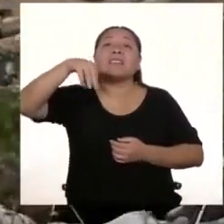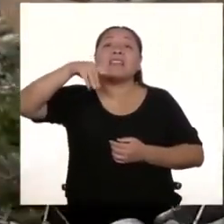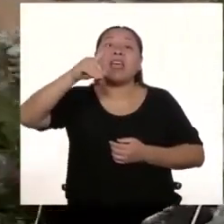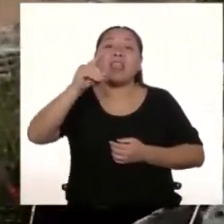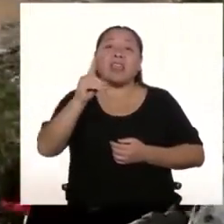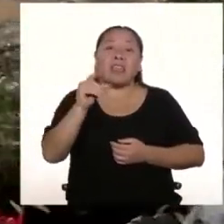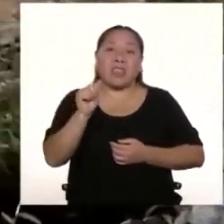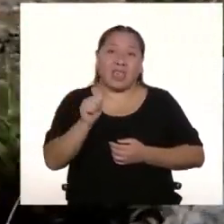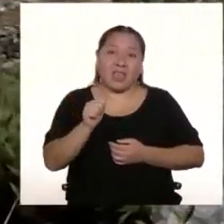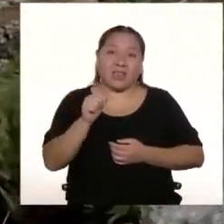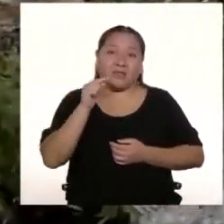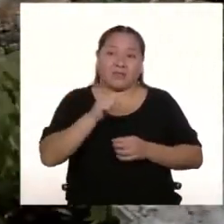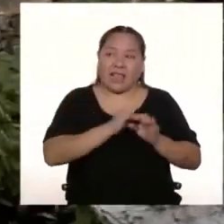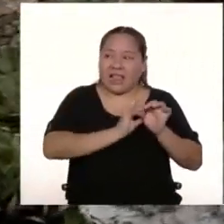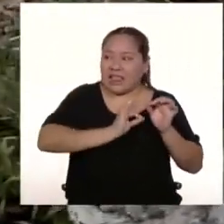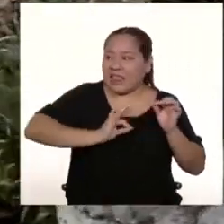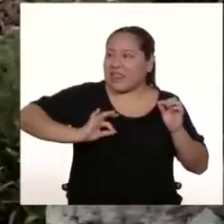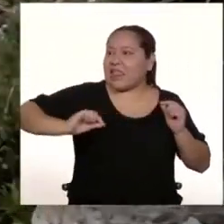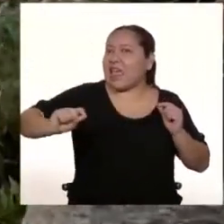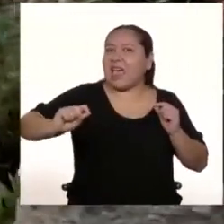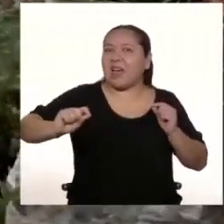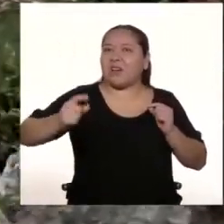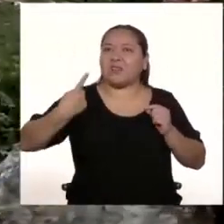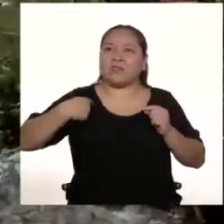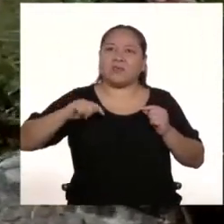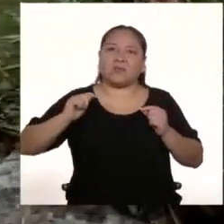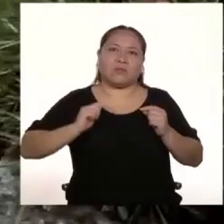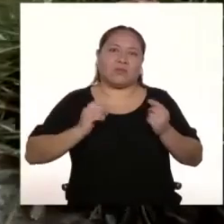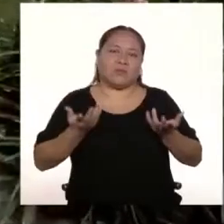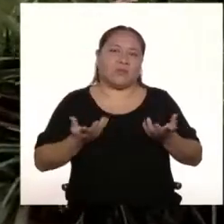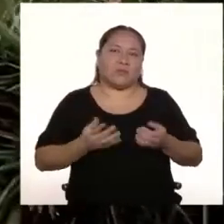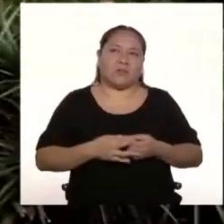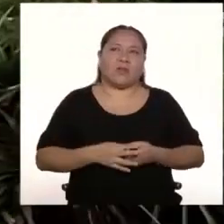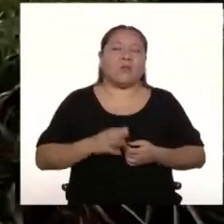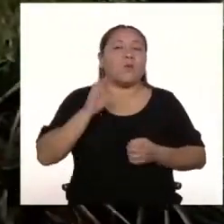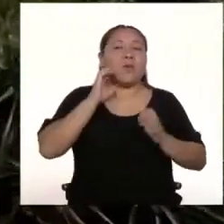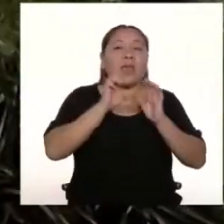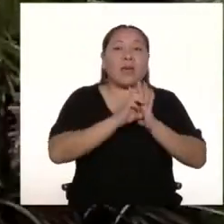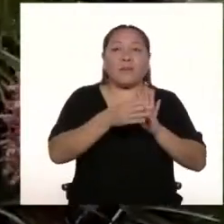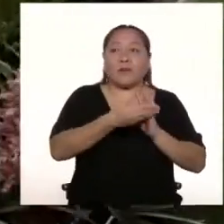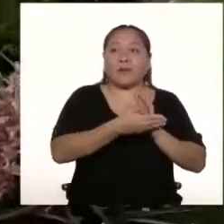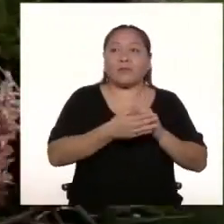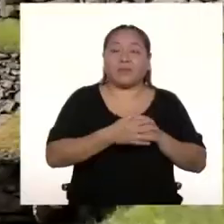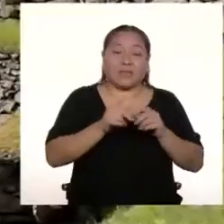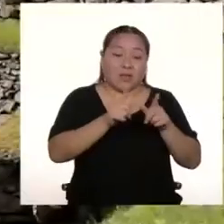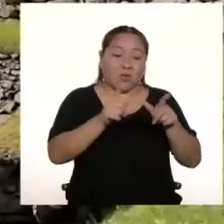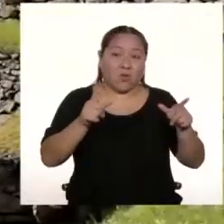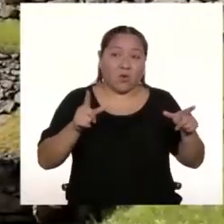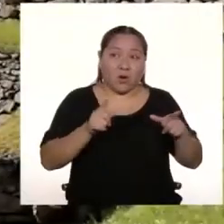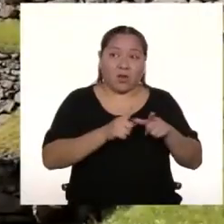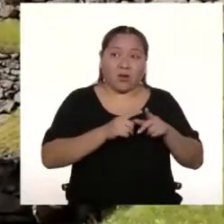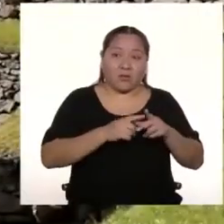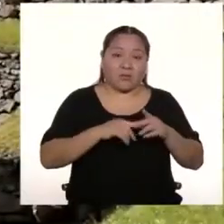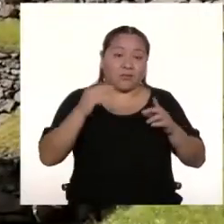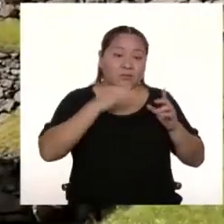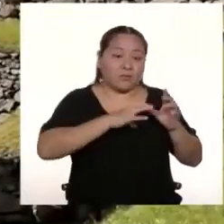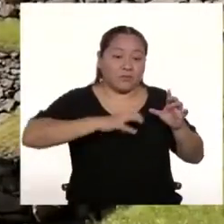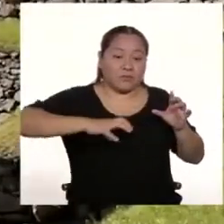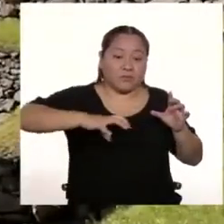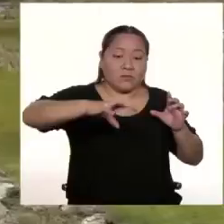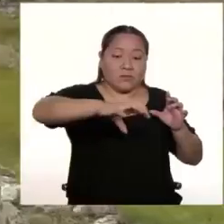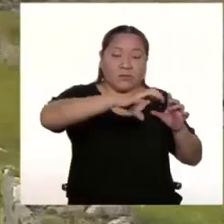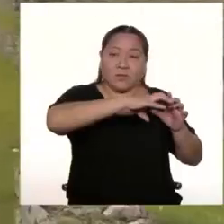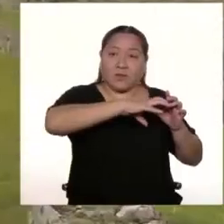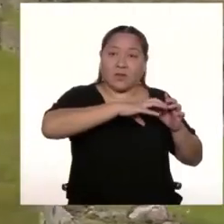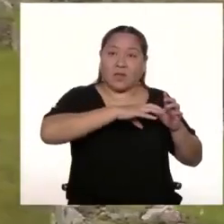distante de una hacienda española o una hacienda romana, por ejemplo, por el hecho de que más de la mitad de sus